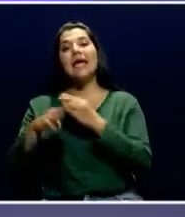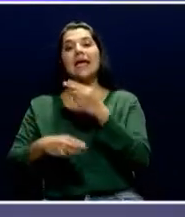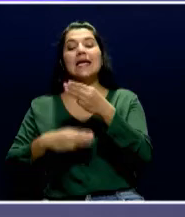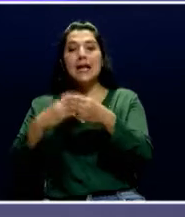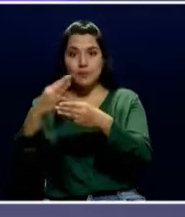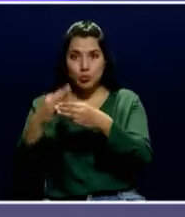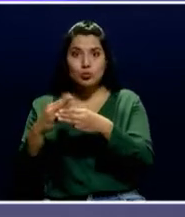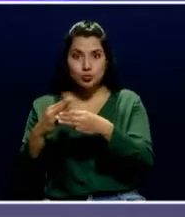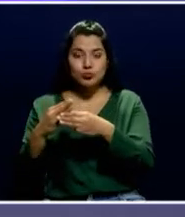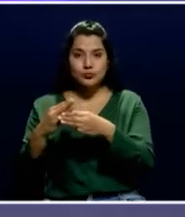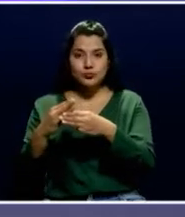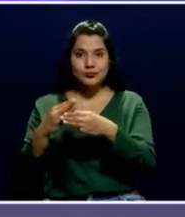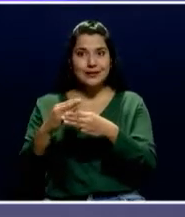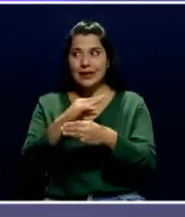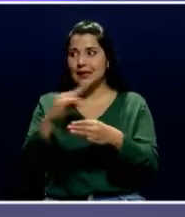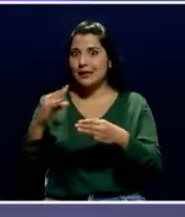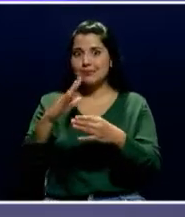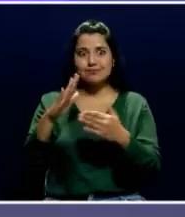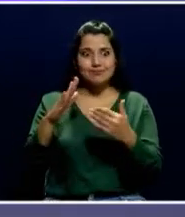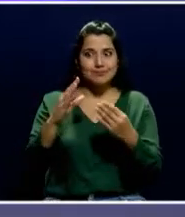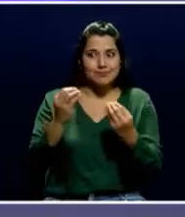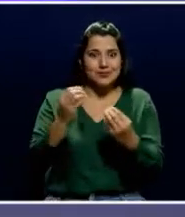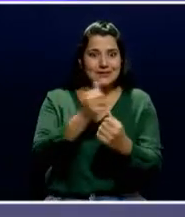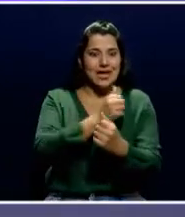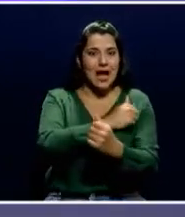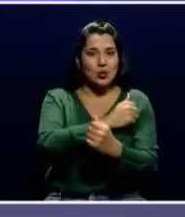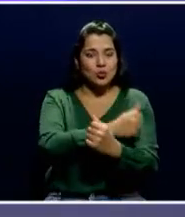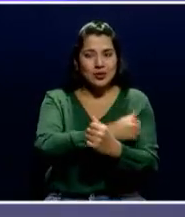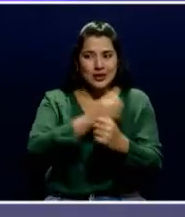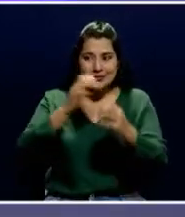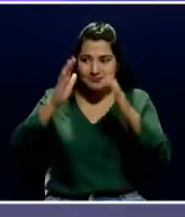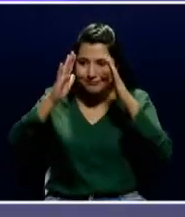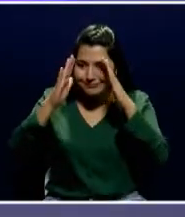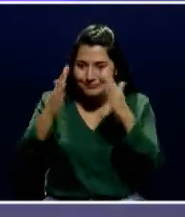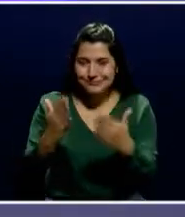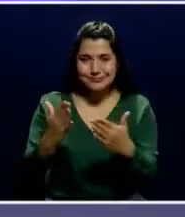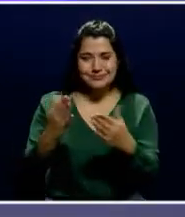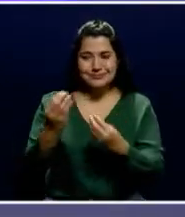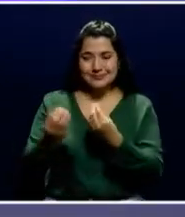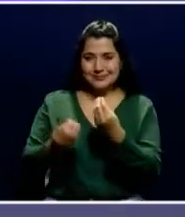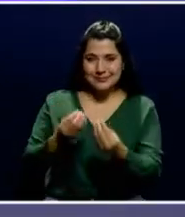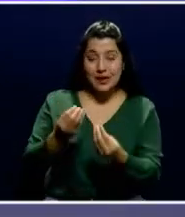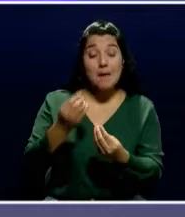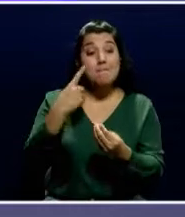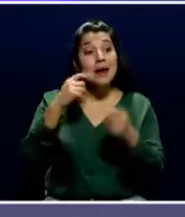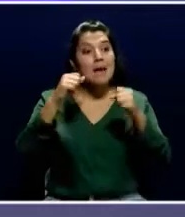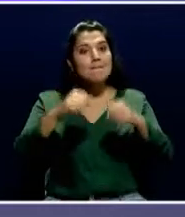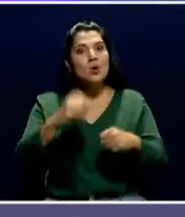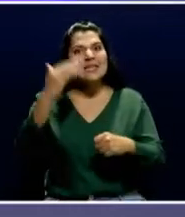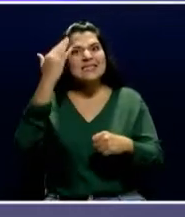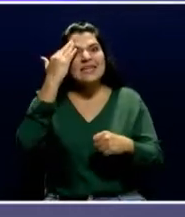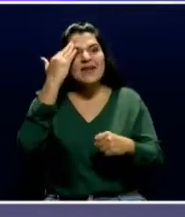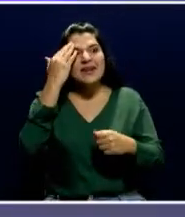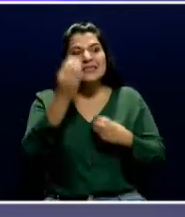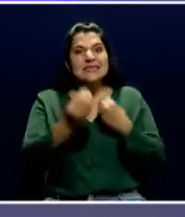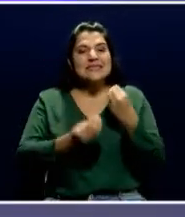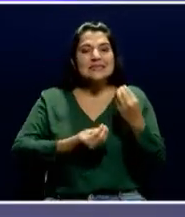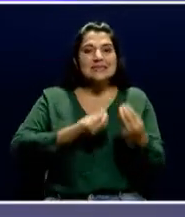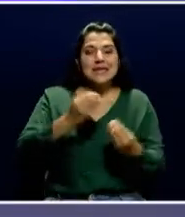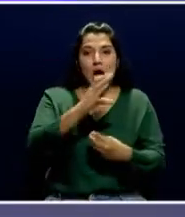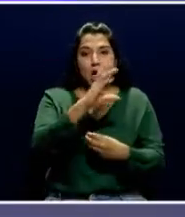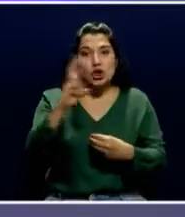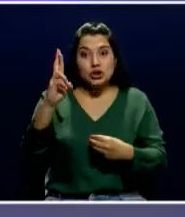en ella. Para conocer cuáles son las acciones inmediatas que el país está